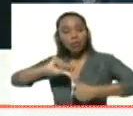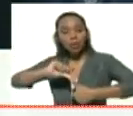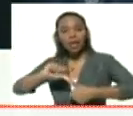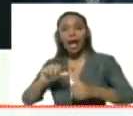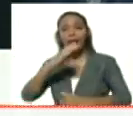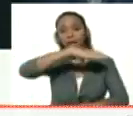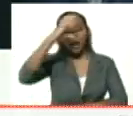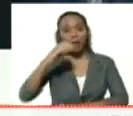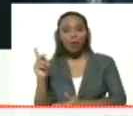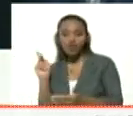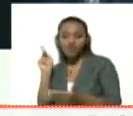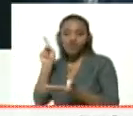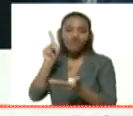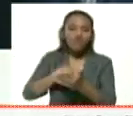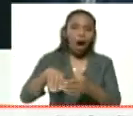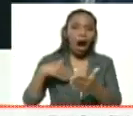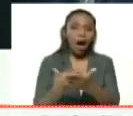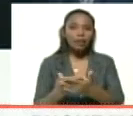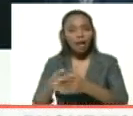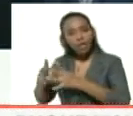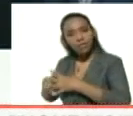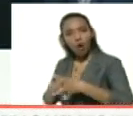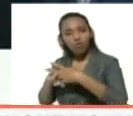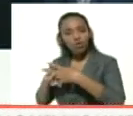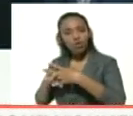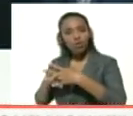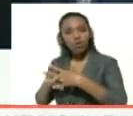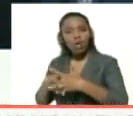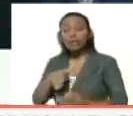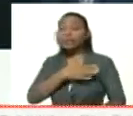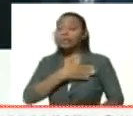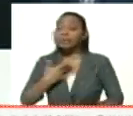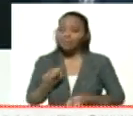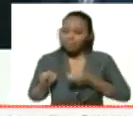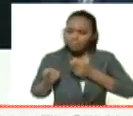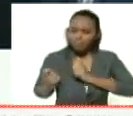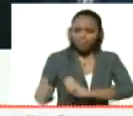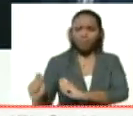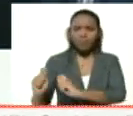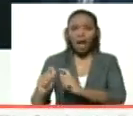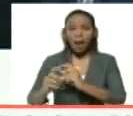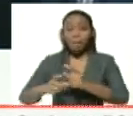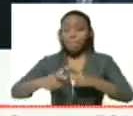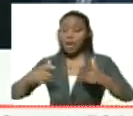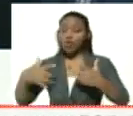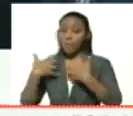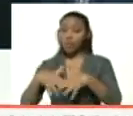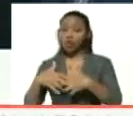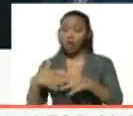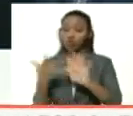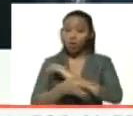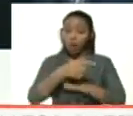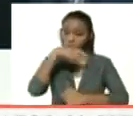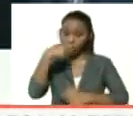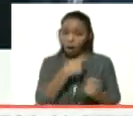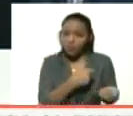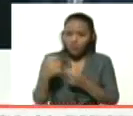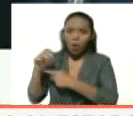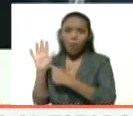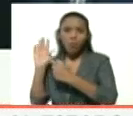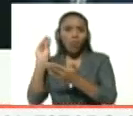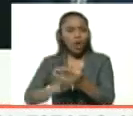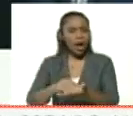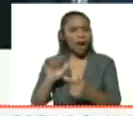llegar finalmente a Estados Unidos. ¿Pretenden los mayores narcoestados del mundo señalar hoy a Venezuela